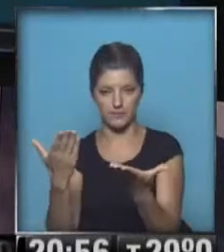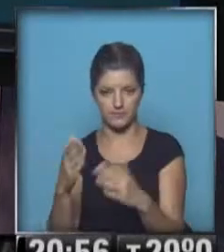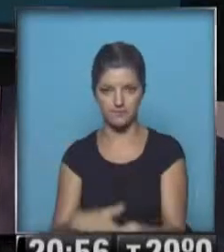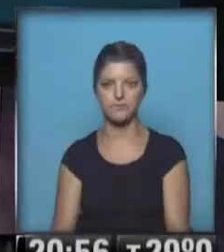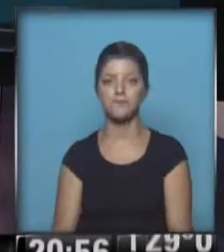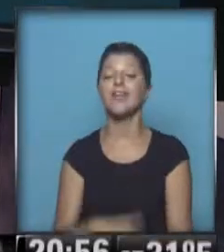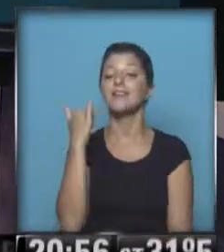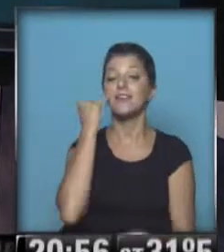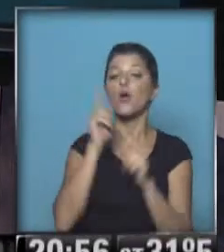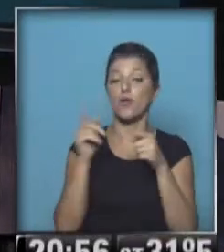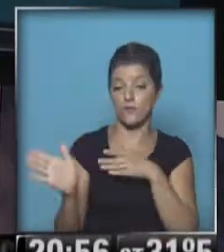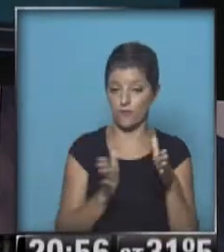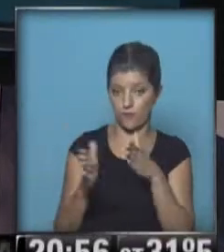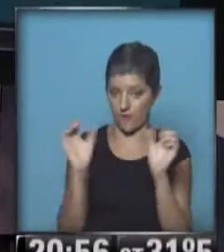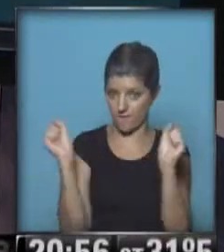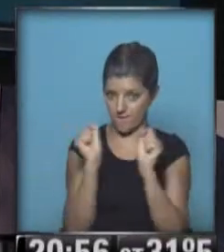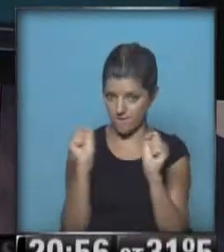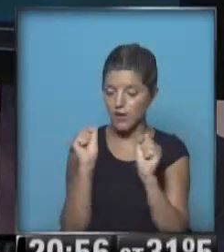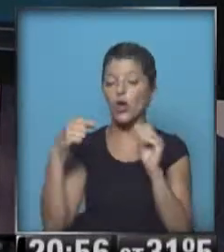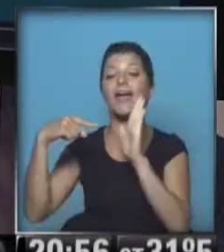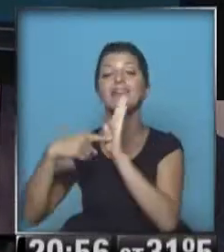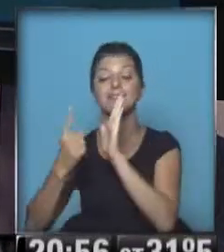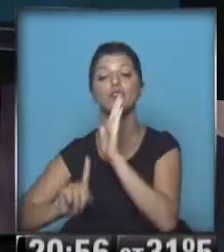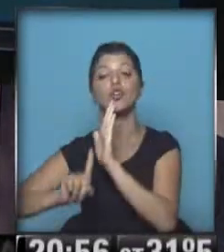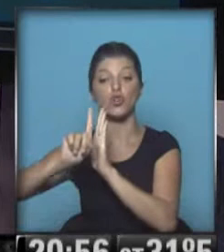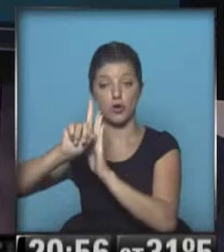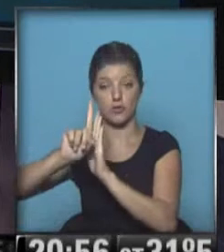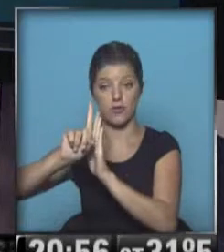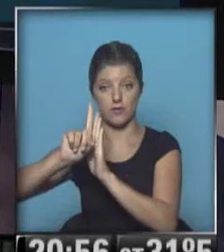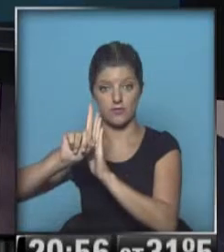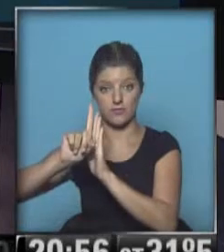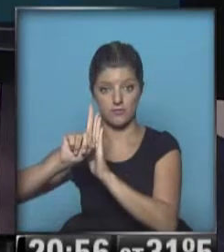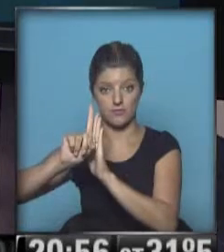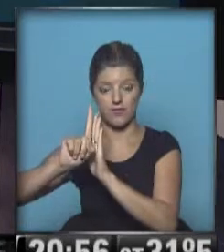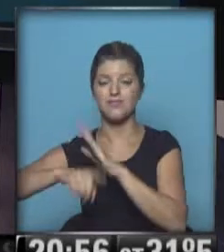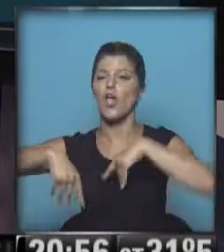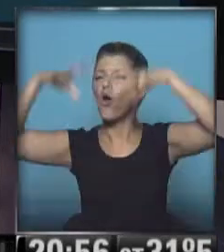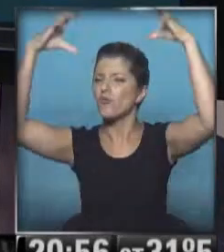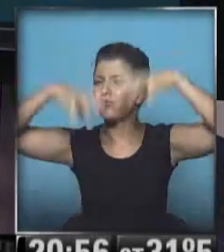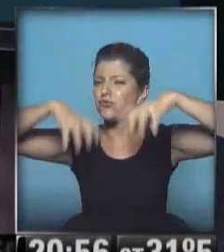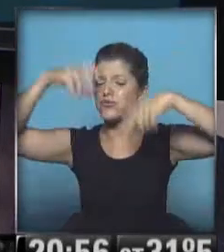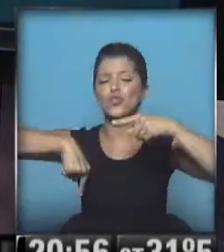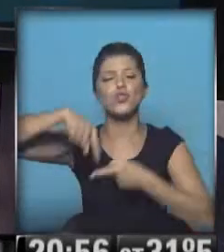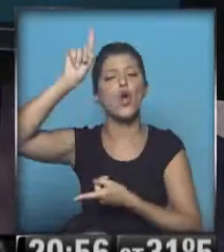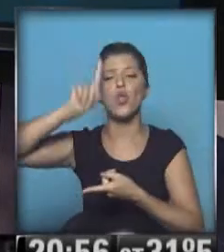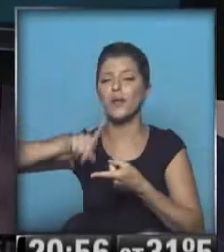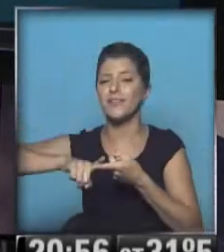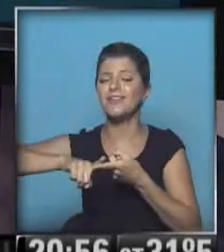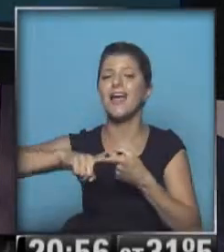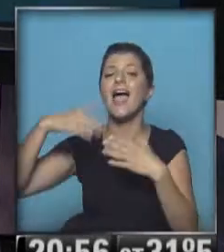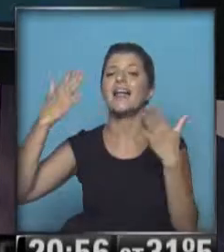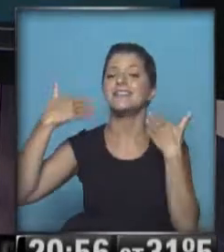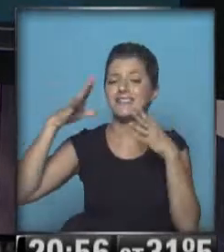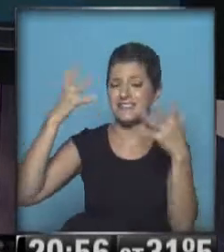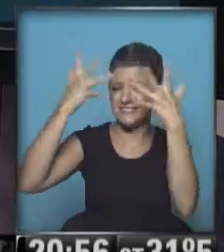meteorológicas, ya con ingreso de aire un poquito más fresco. En la zona centro y norte de la Patagonia, en cambio, lluvias durante todo el día. Un sistema de baja presión se ubicará sobre el